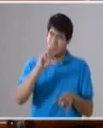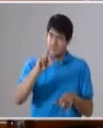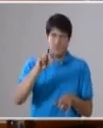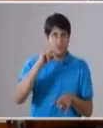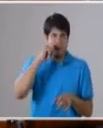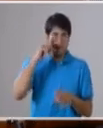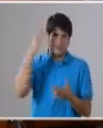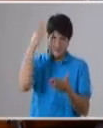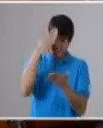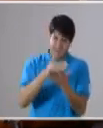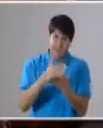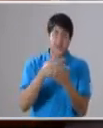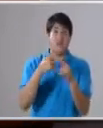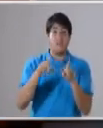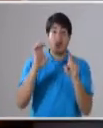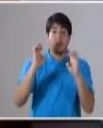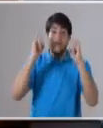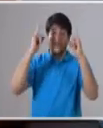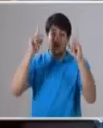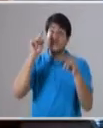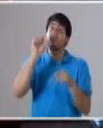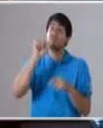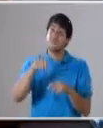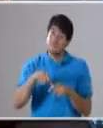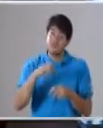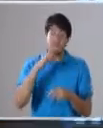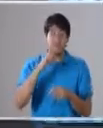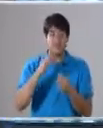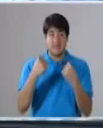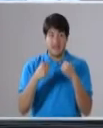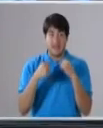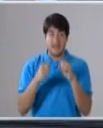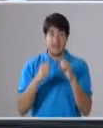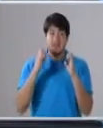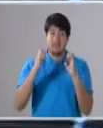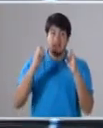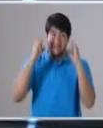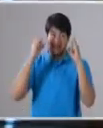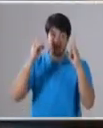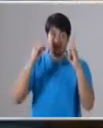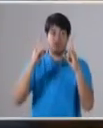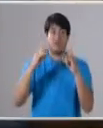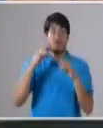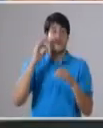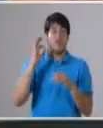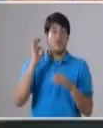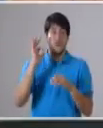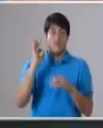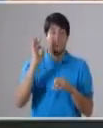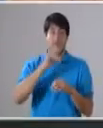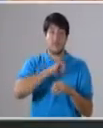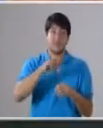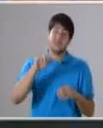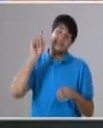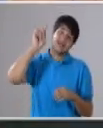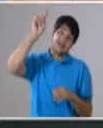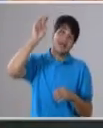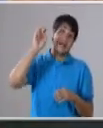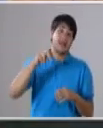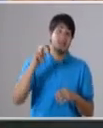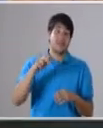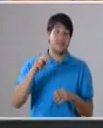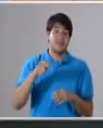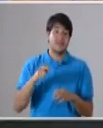aplacó. Pero en los Estados Unidos así es. En los Estados Unidos, los pastores que están allá, en Estados Unidos, los nuestros, tienen que pagar